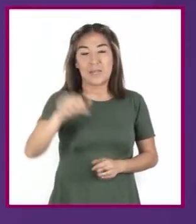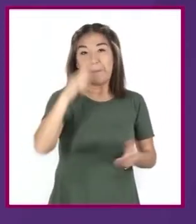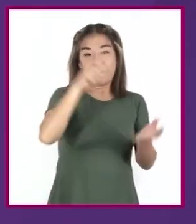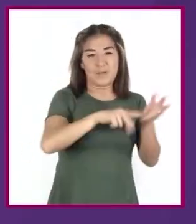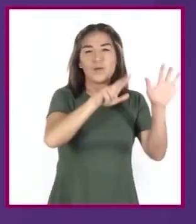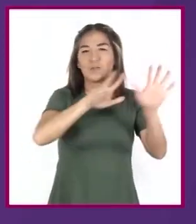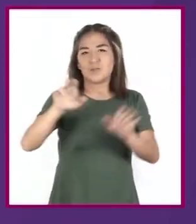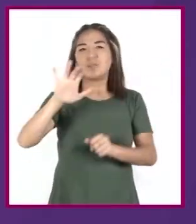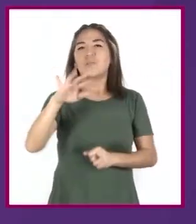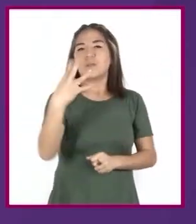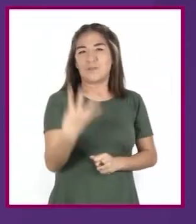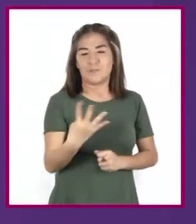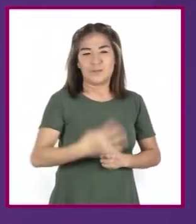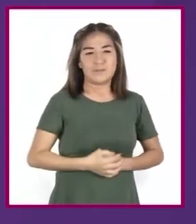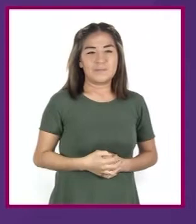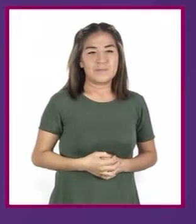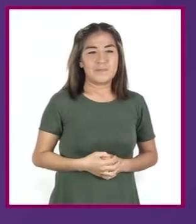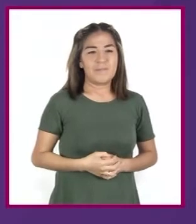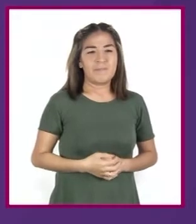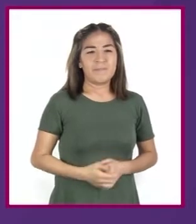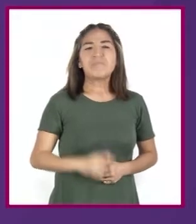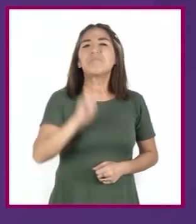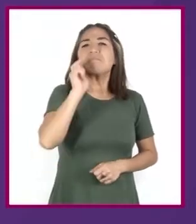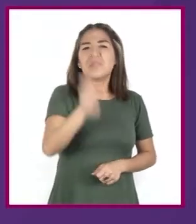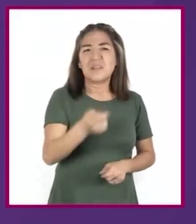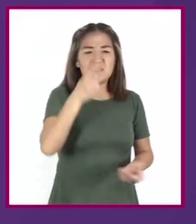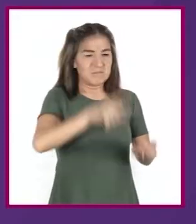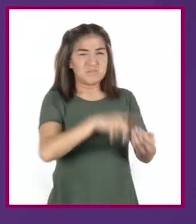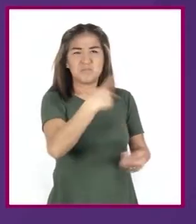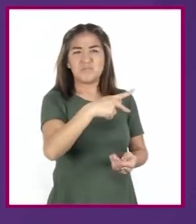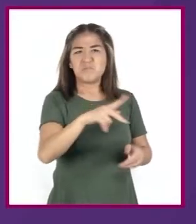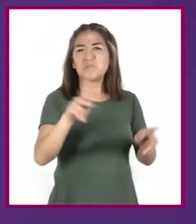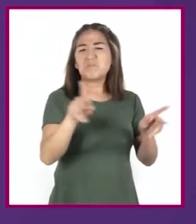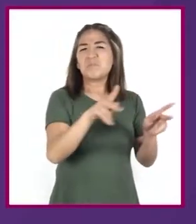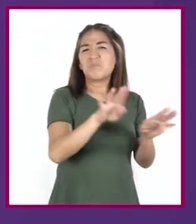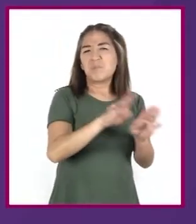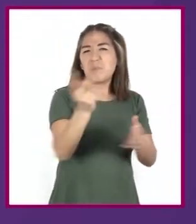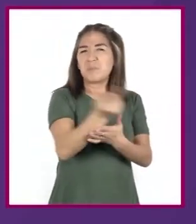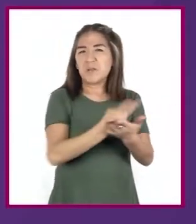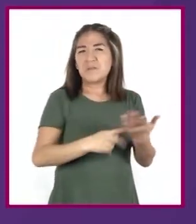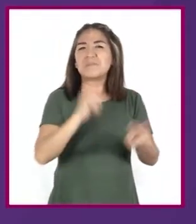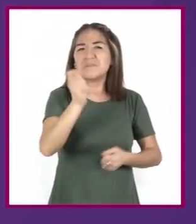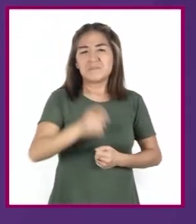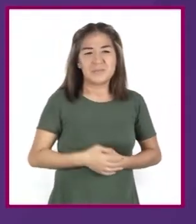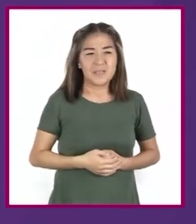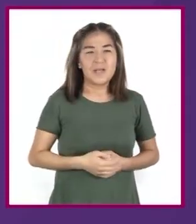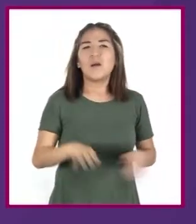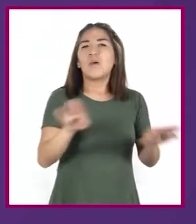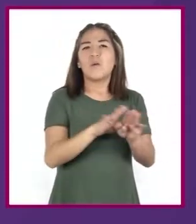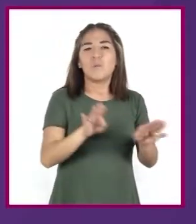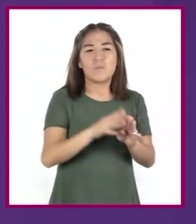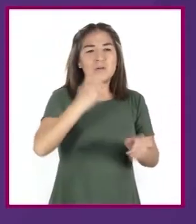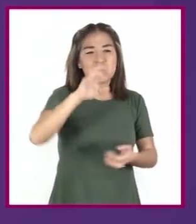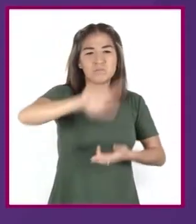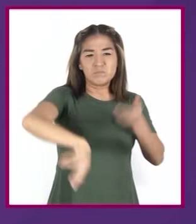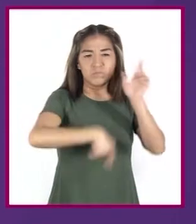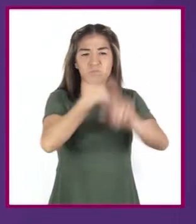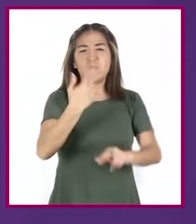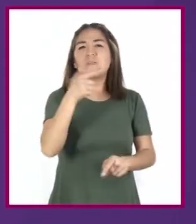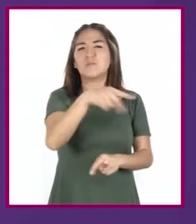1854. ¿En qué consistía dicho plan? ¿Cómo se llevó a cabo la revuelta liberal?